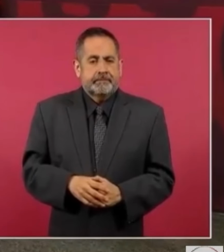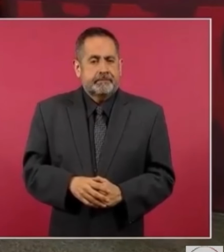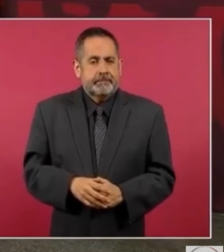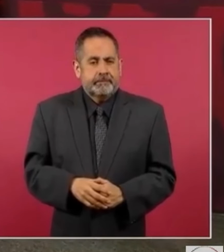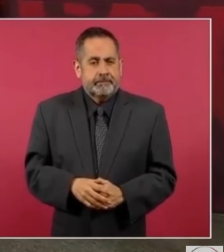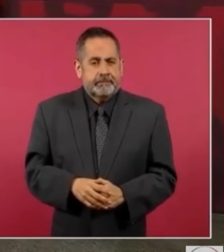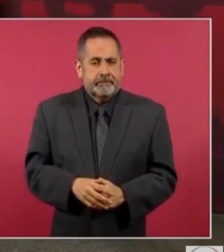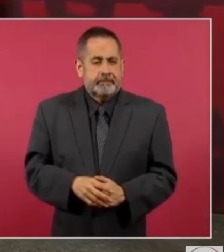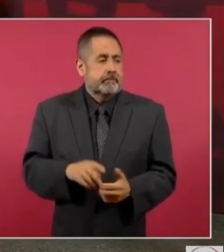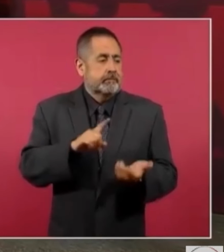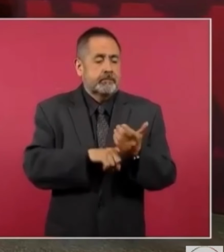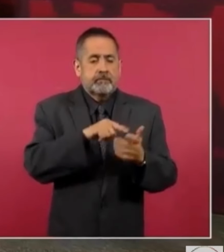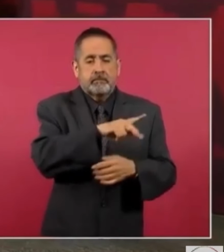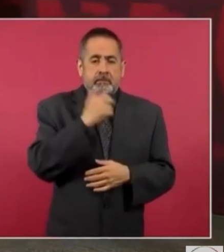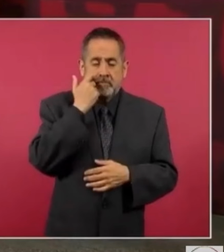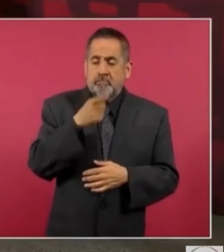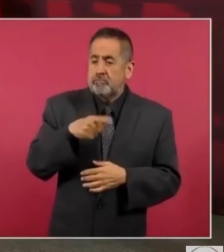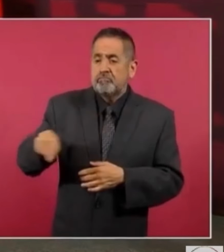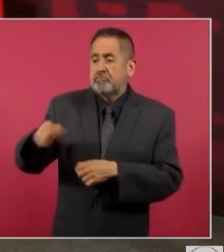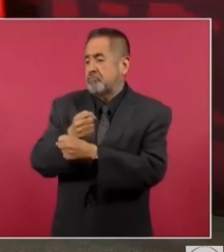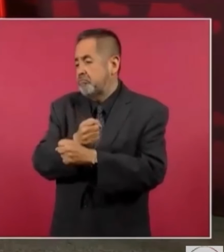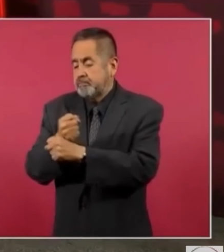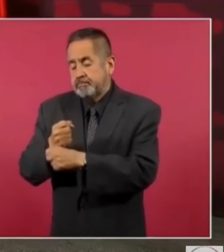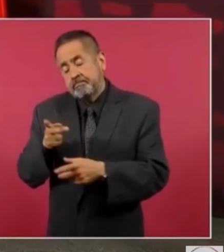la justificación de la esclavitud,